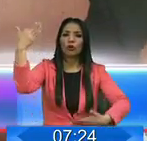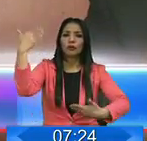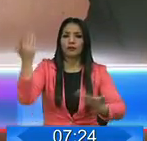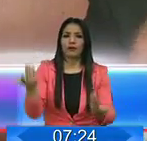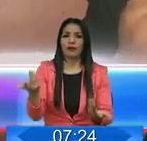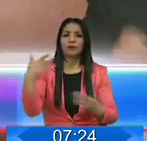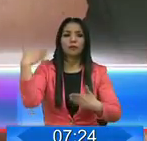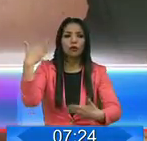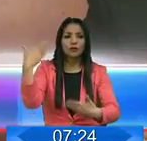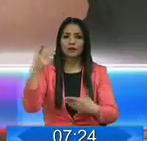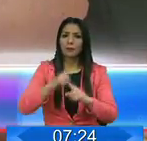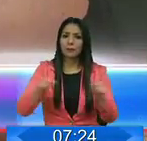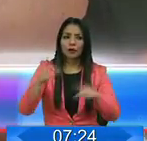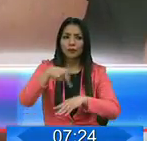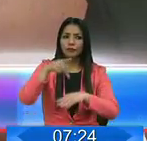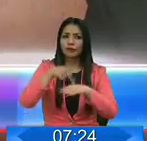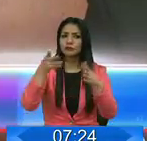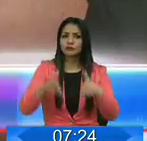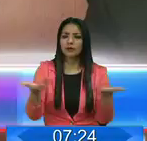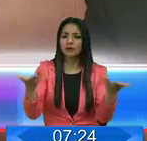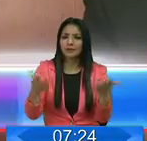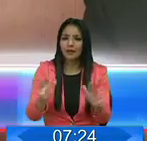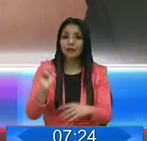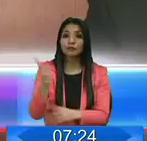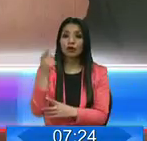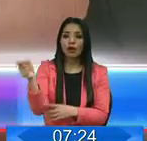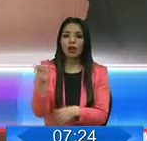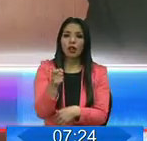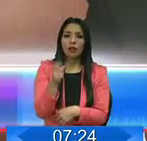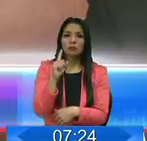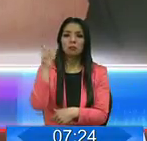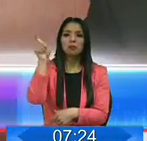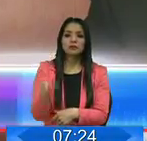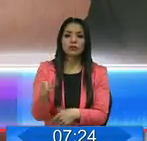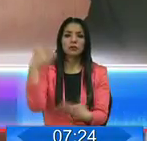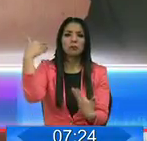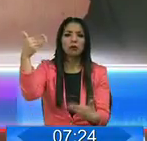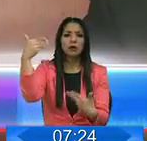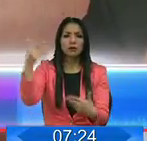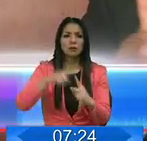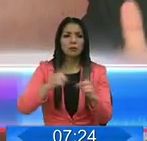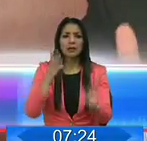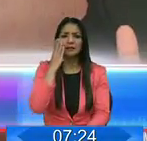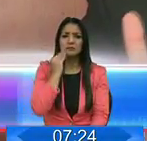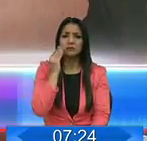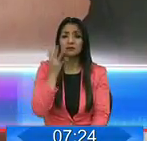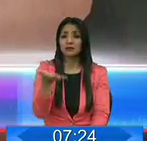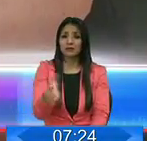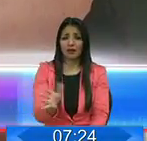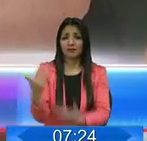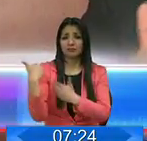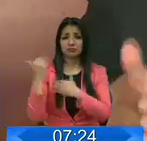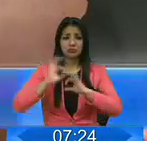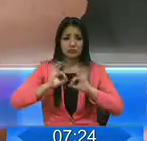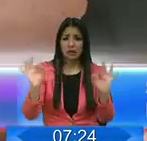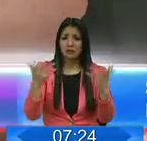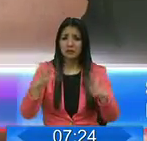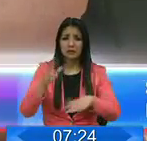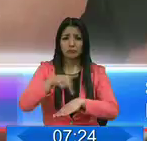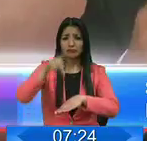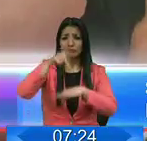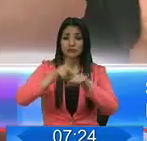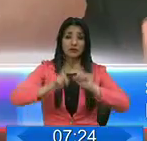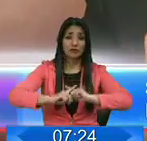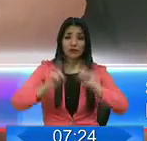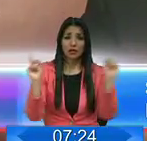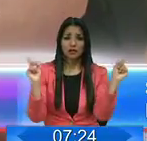políticamente profesional, sino que utilizando a personas que no tenían nada que ver con la competencia y afinidad a nuestra profesión. Y es